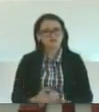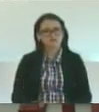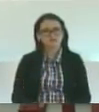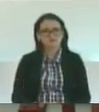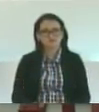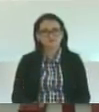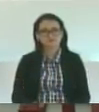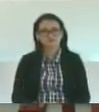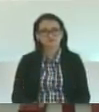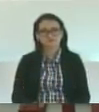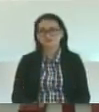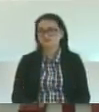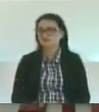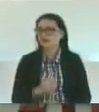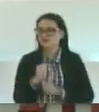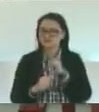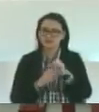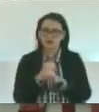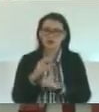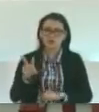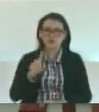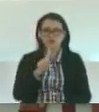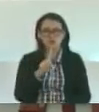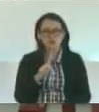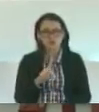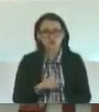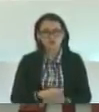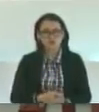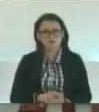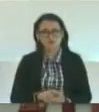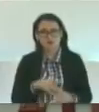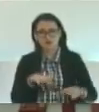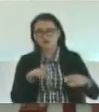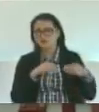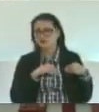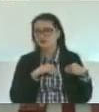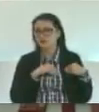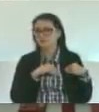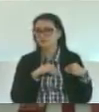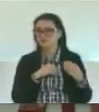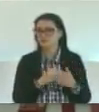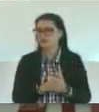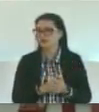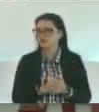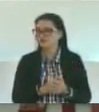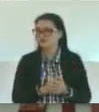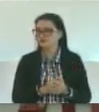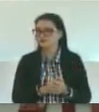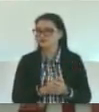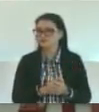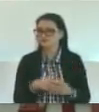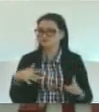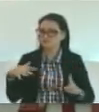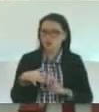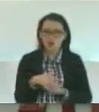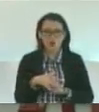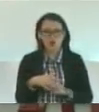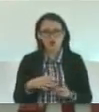¿La civilización del siglo XXI va a aceptar que haya un hegemón que imponga sus